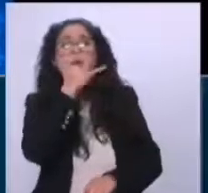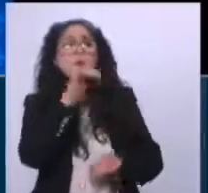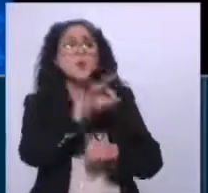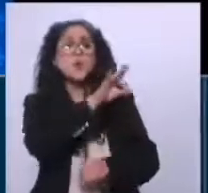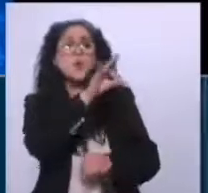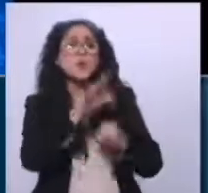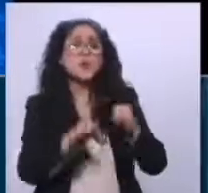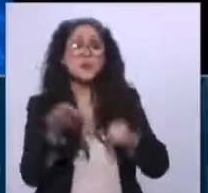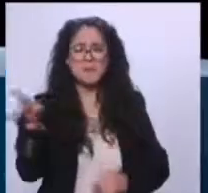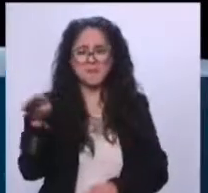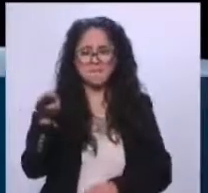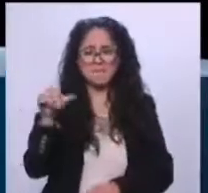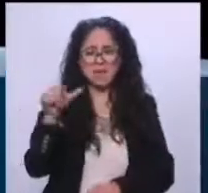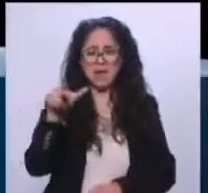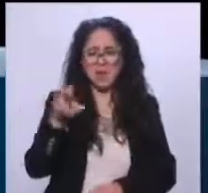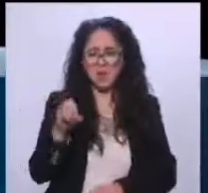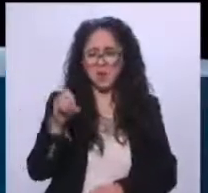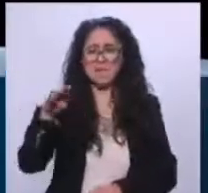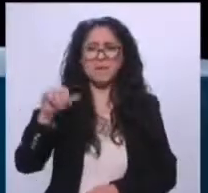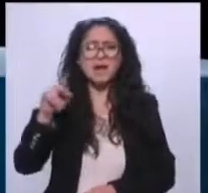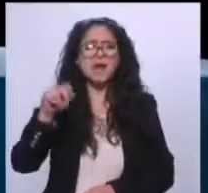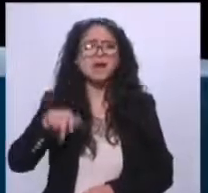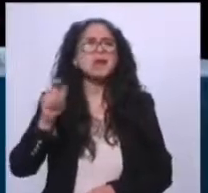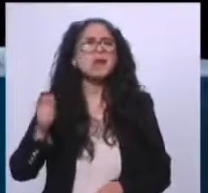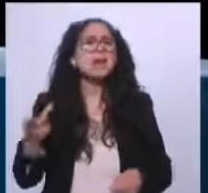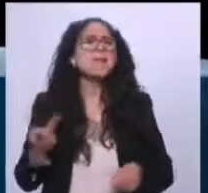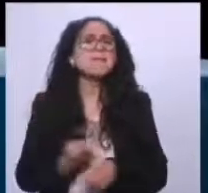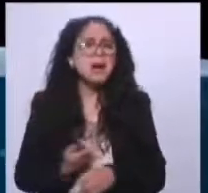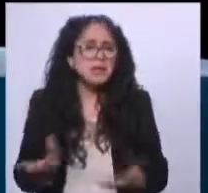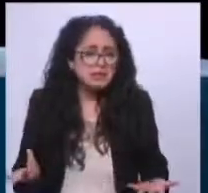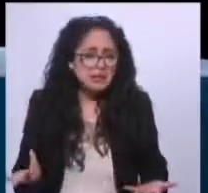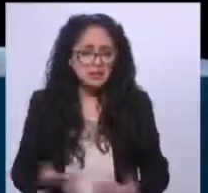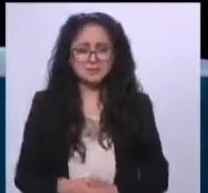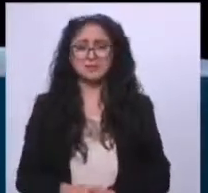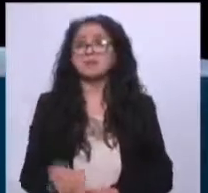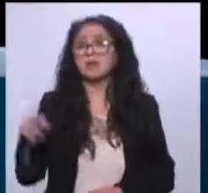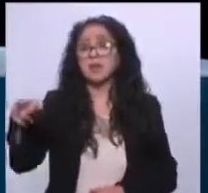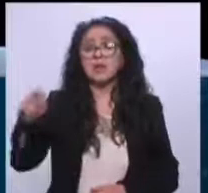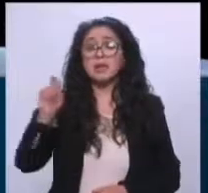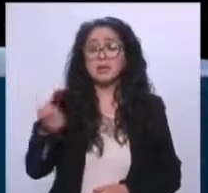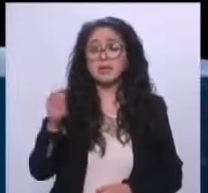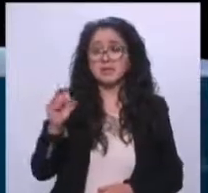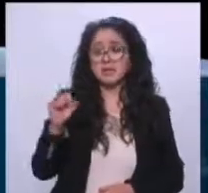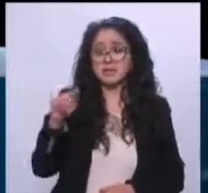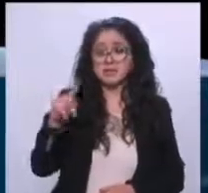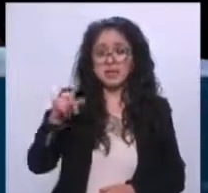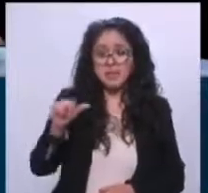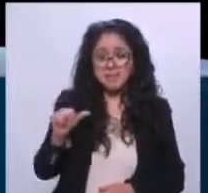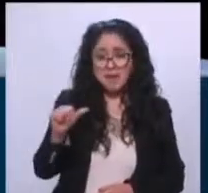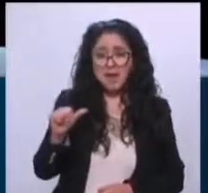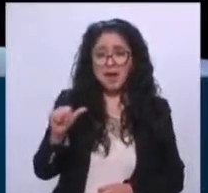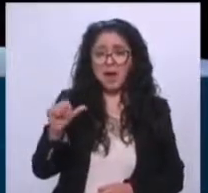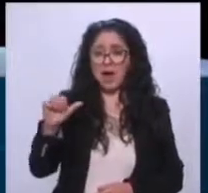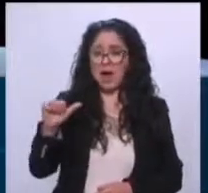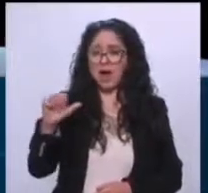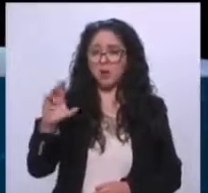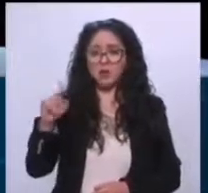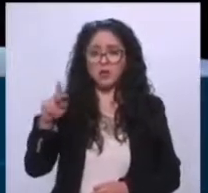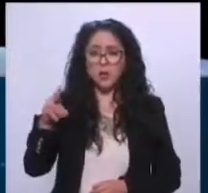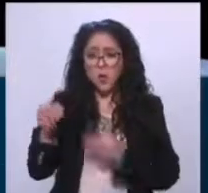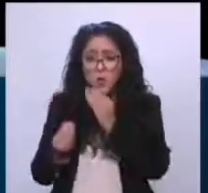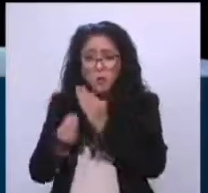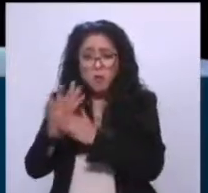nos estabas mencionando hace rato que no se sigue el sistema de justicia penal acusatorio, el nuevo. ¿Podrías ahondar en